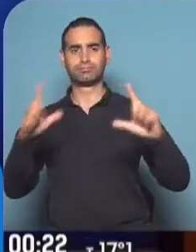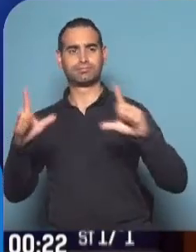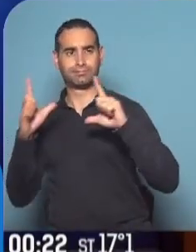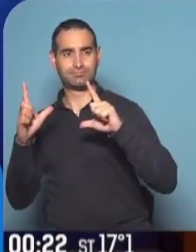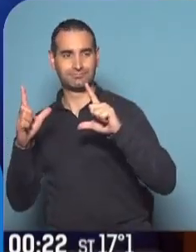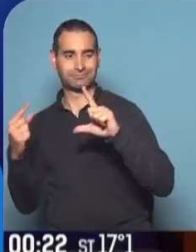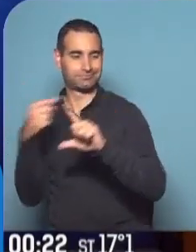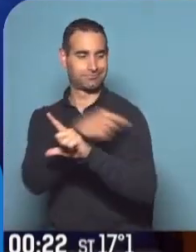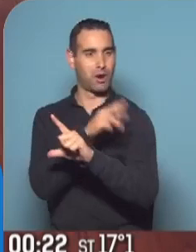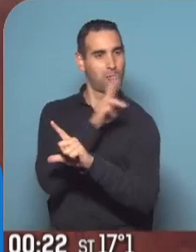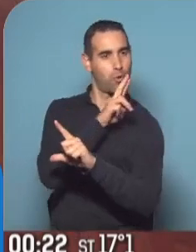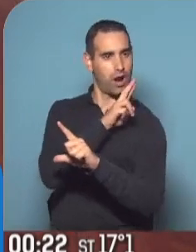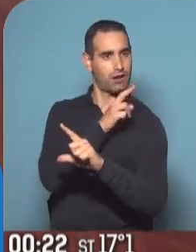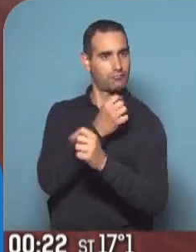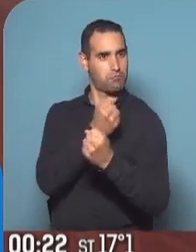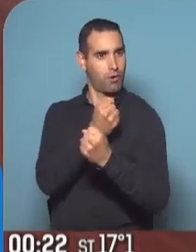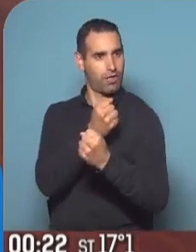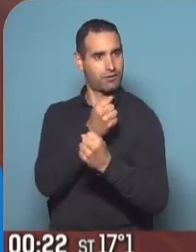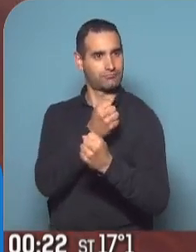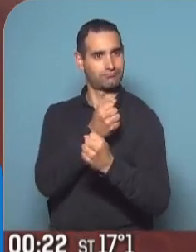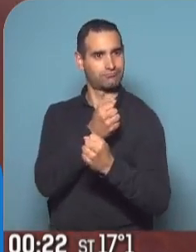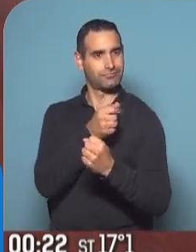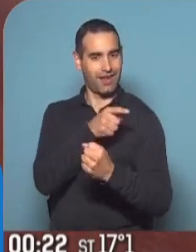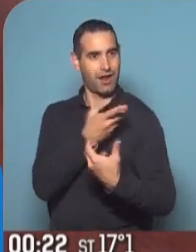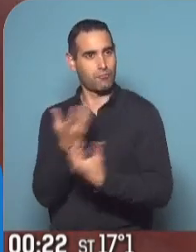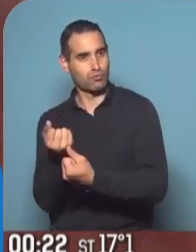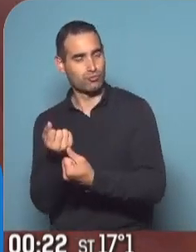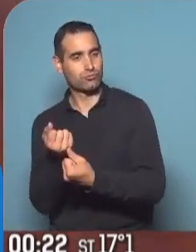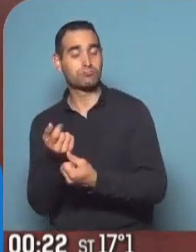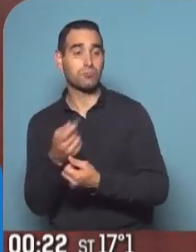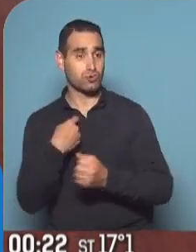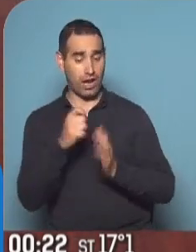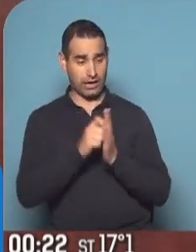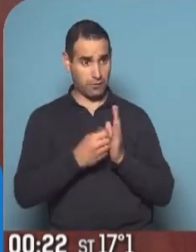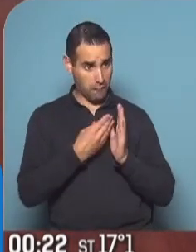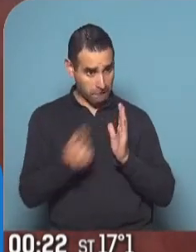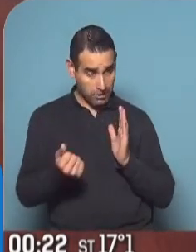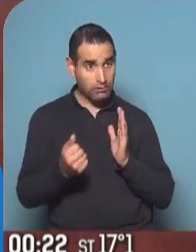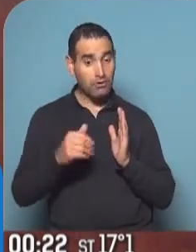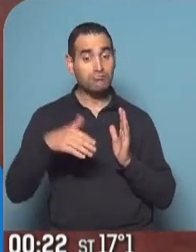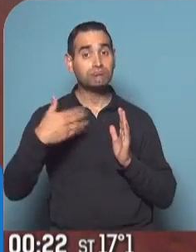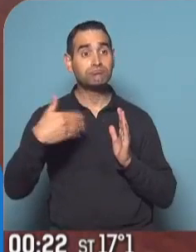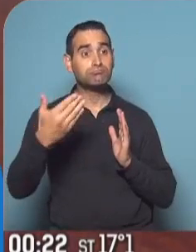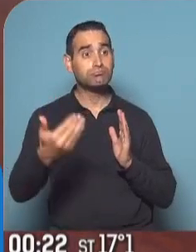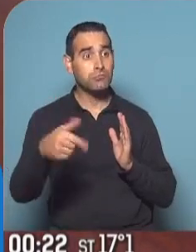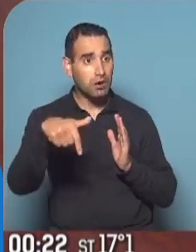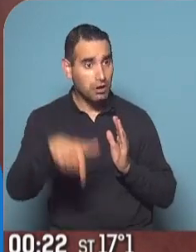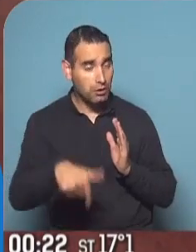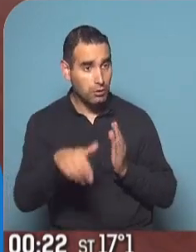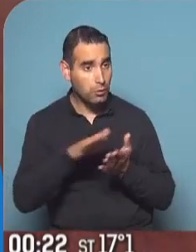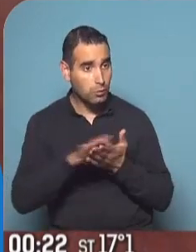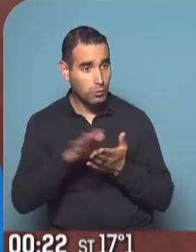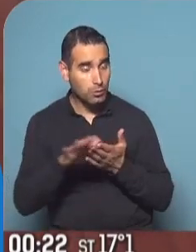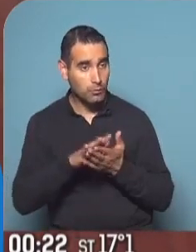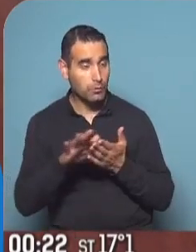este este varón termino de escribir este libro se presenta y al poco tiempo nos encontramos con esta fórmula nueva en